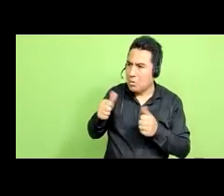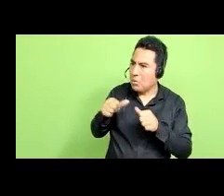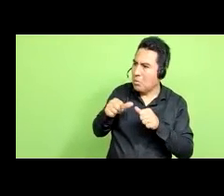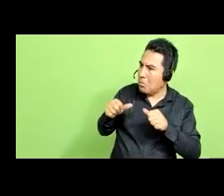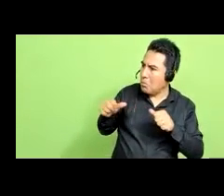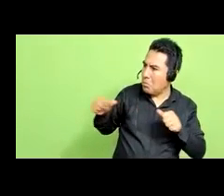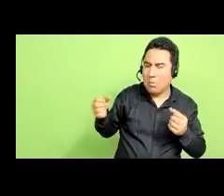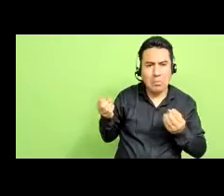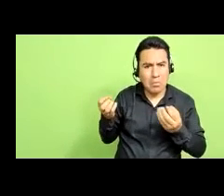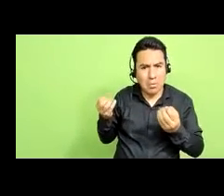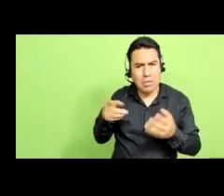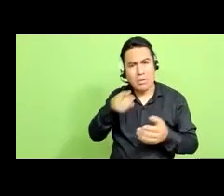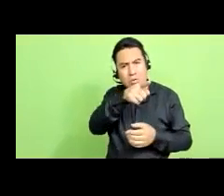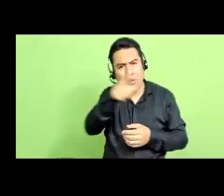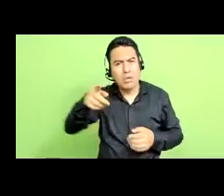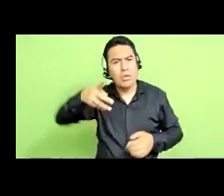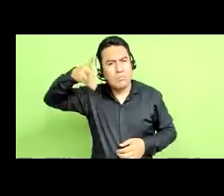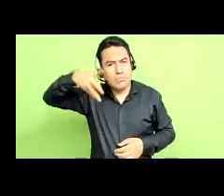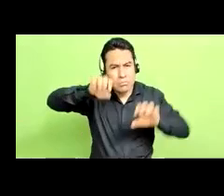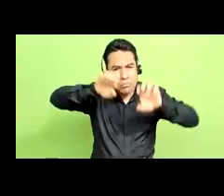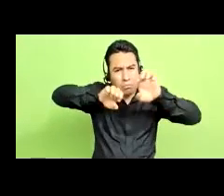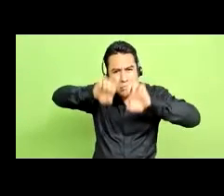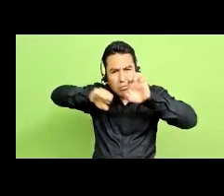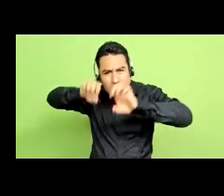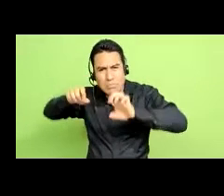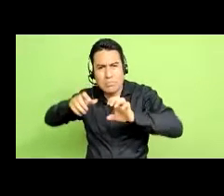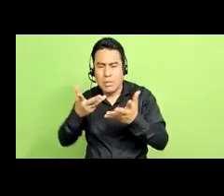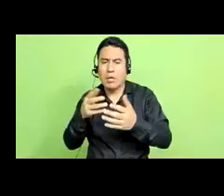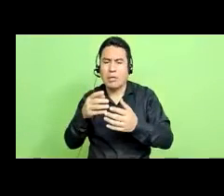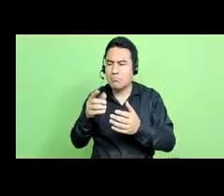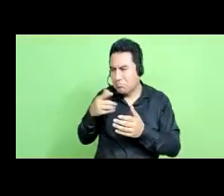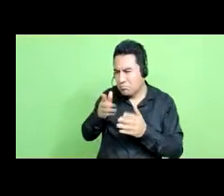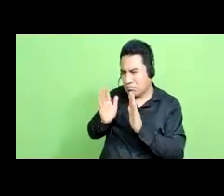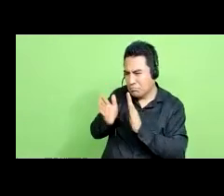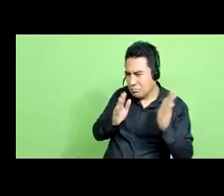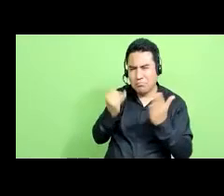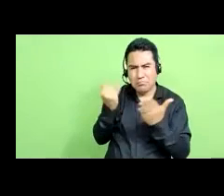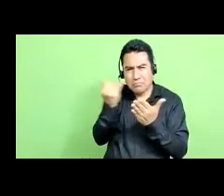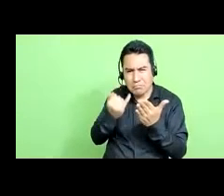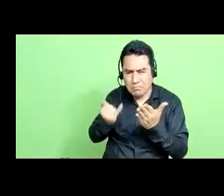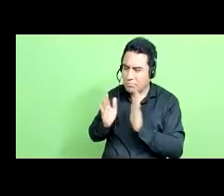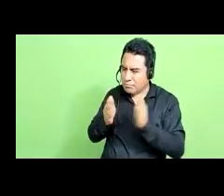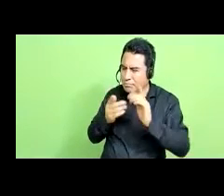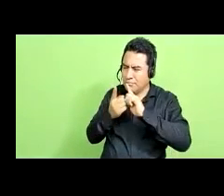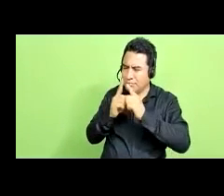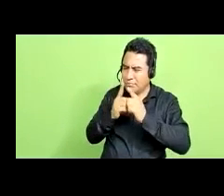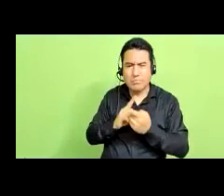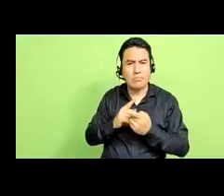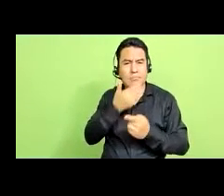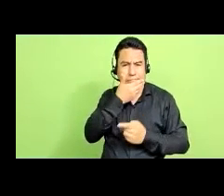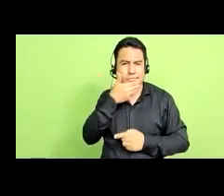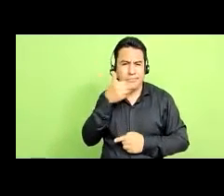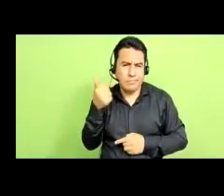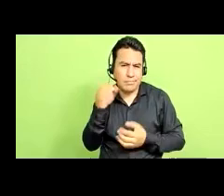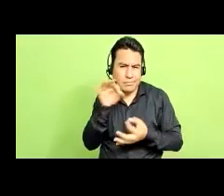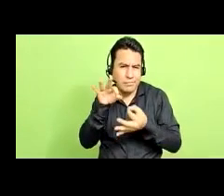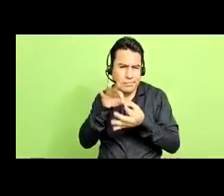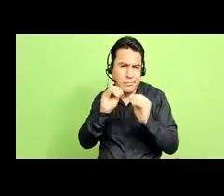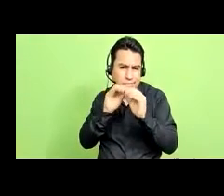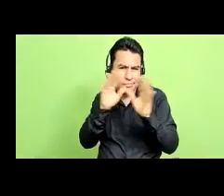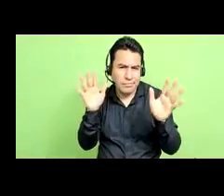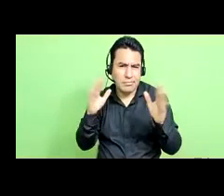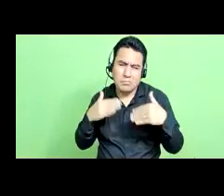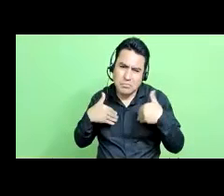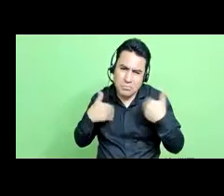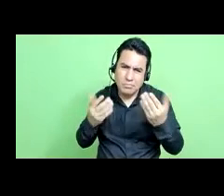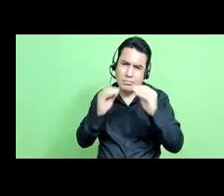pienso que hay que hacer un análisis más este crítico y científico para poder éste y solucionar